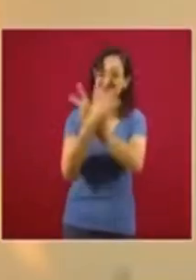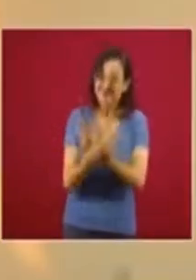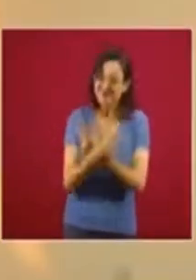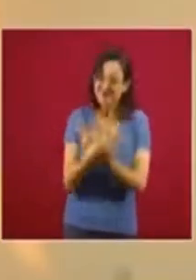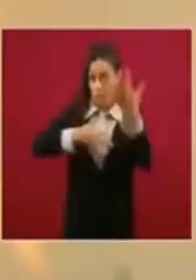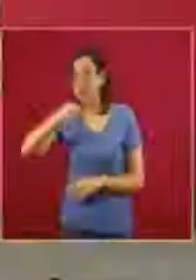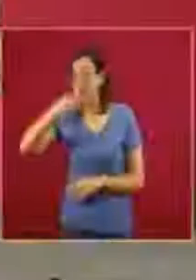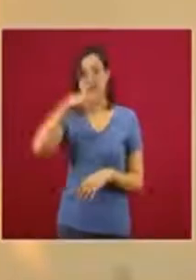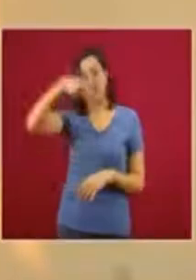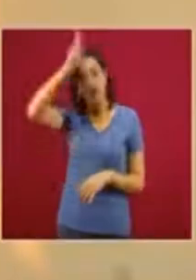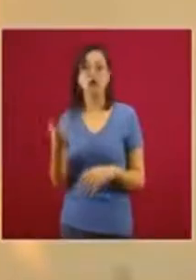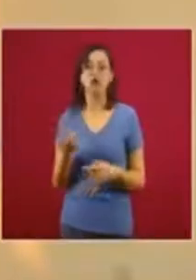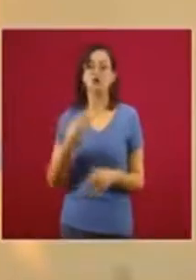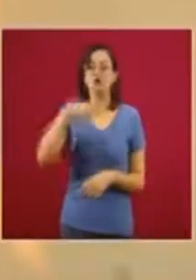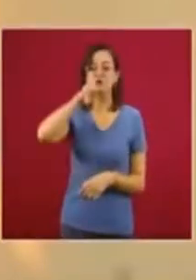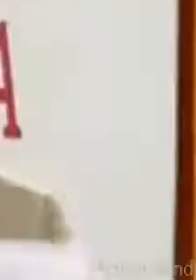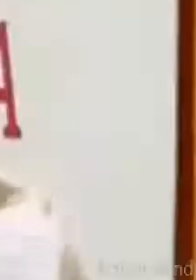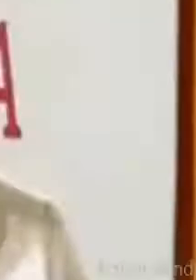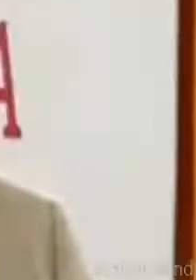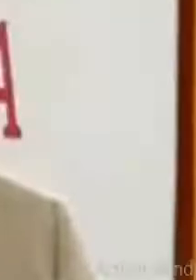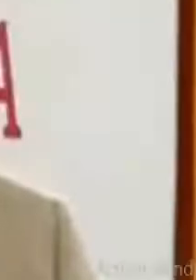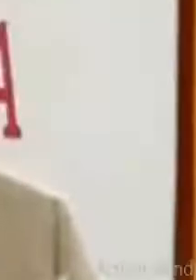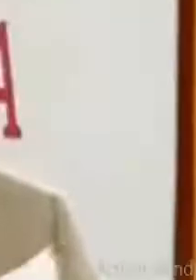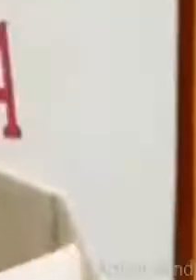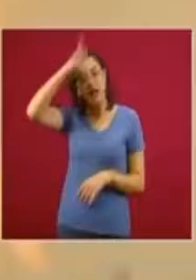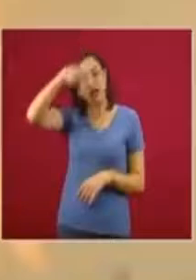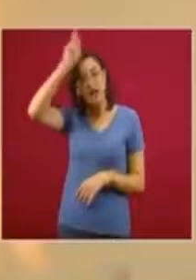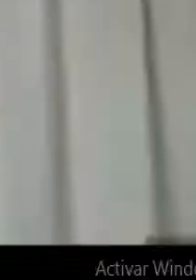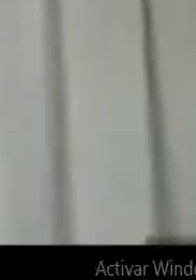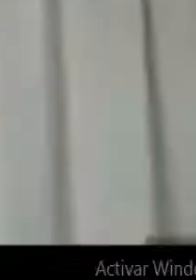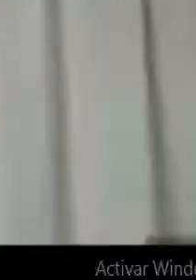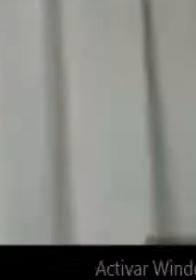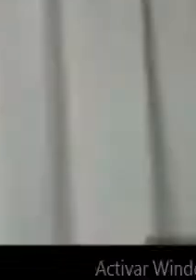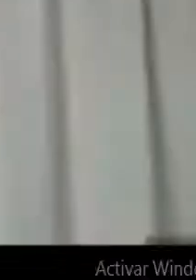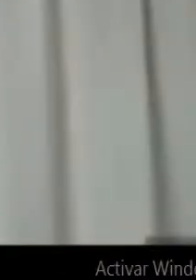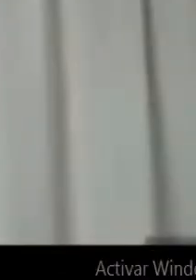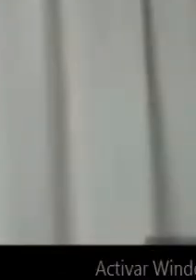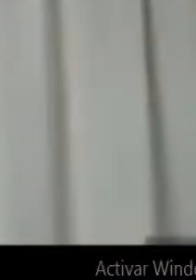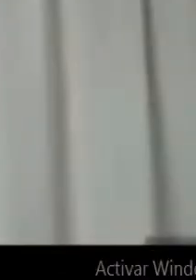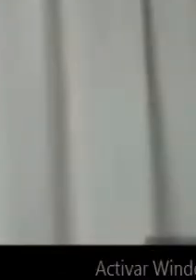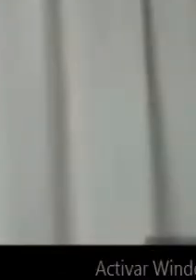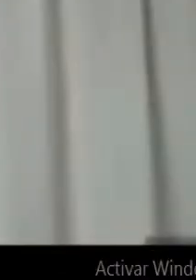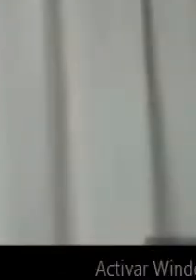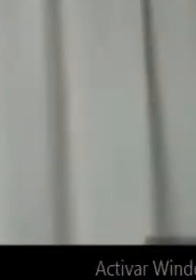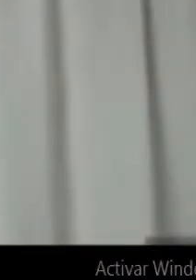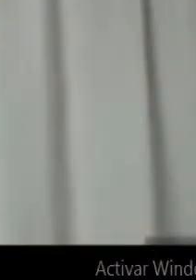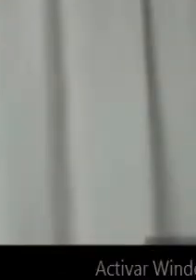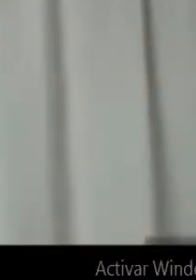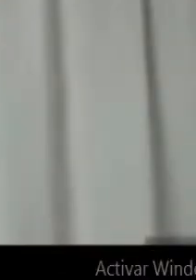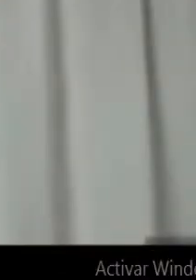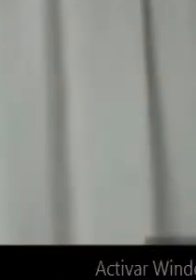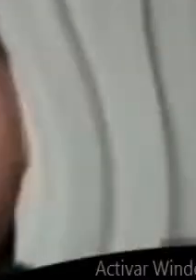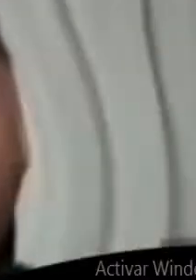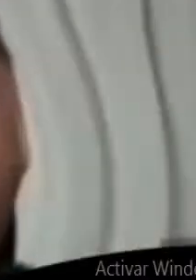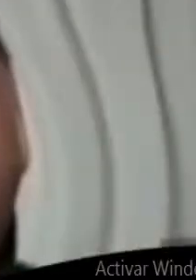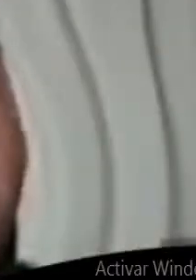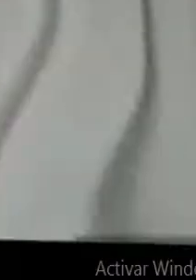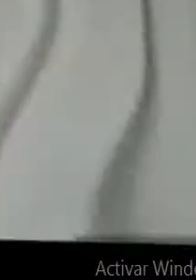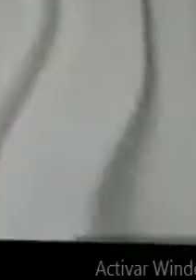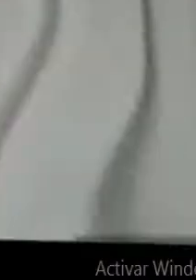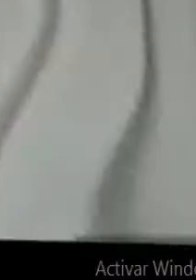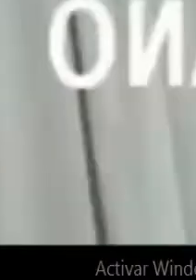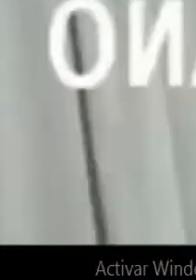puedes besarme el pito, putos cochinitos. No. Si me contagio de coronavirus,